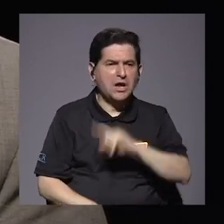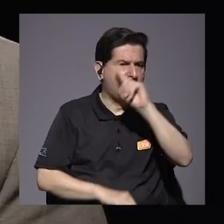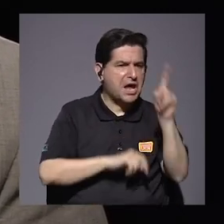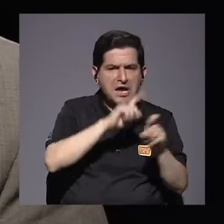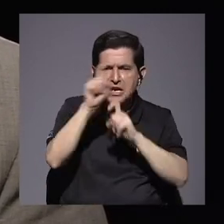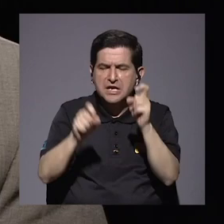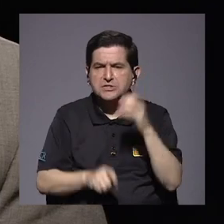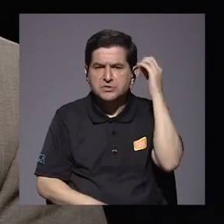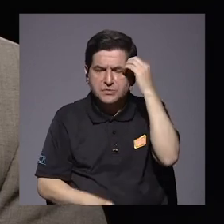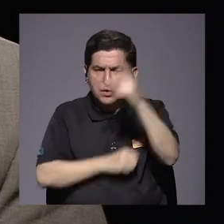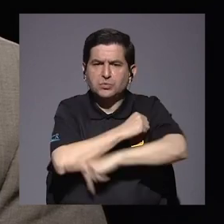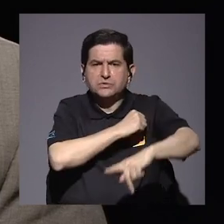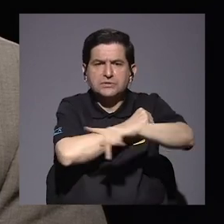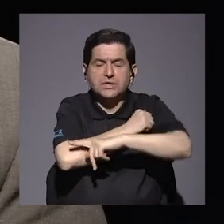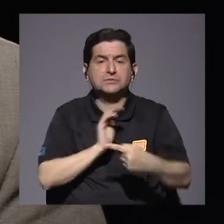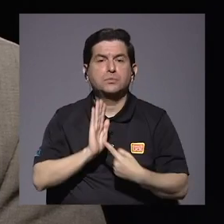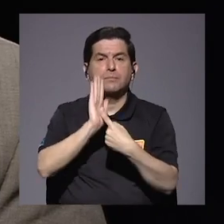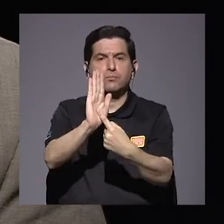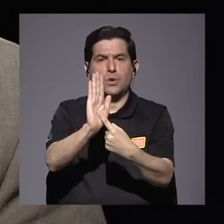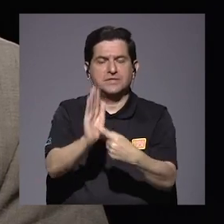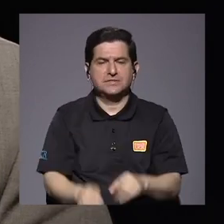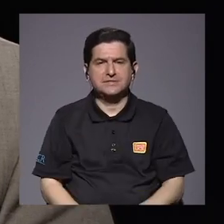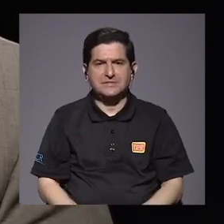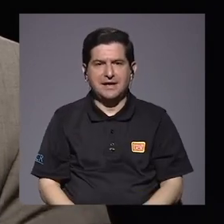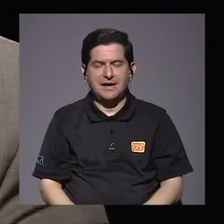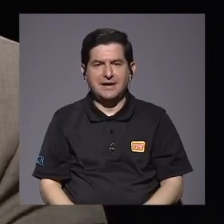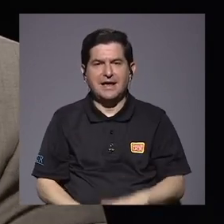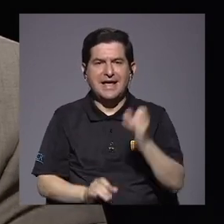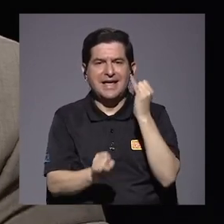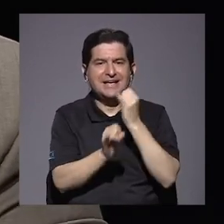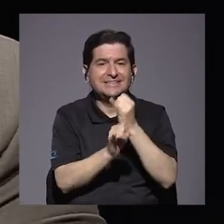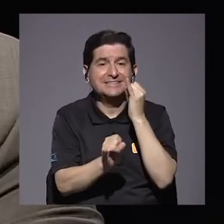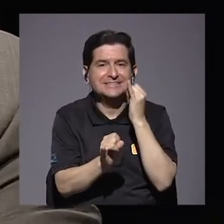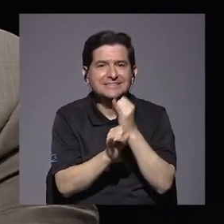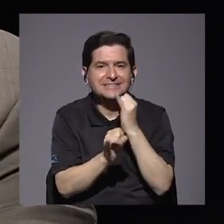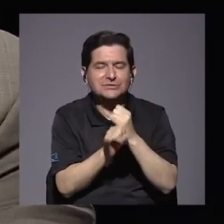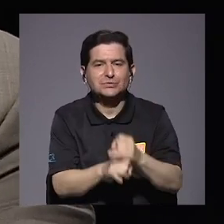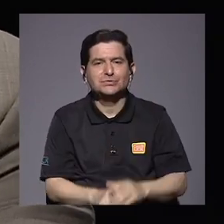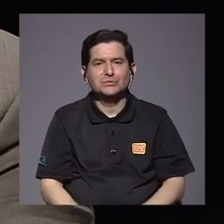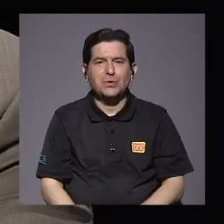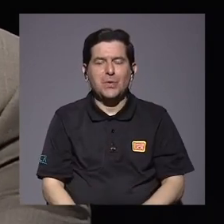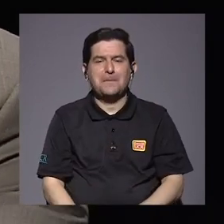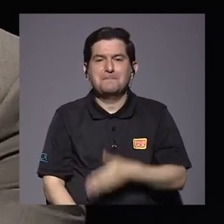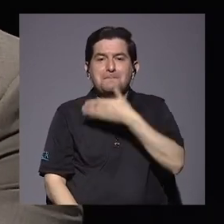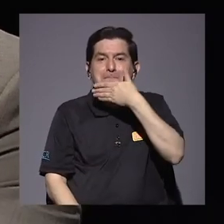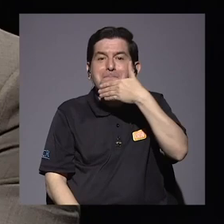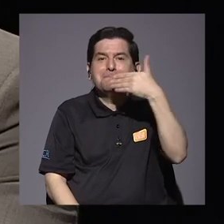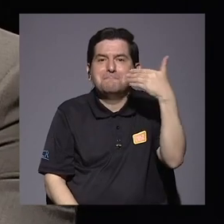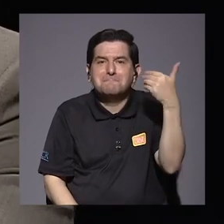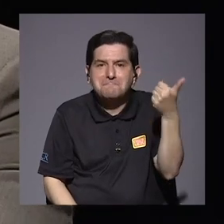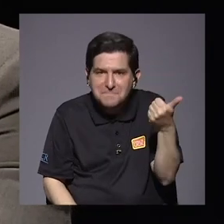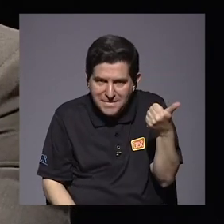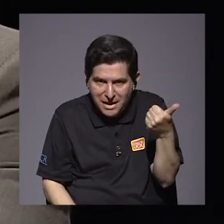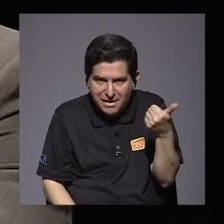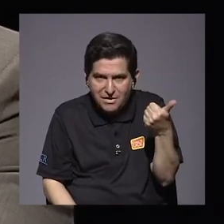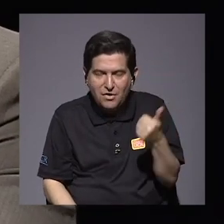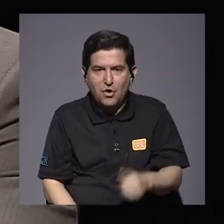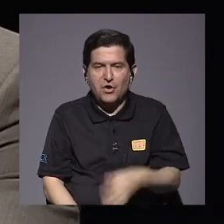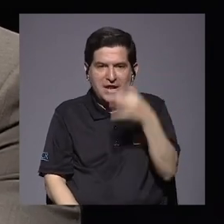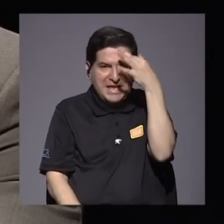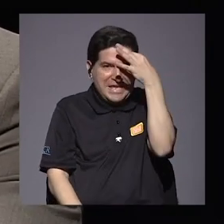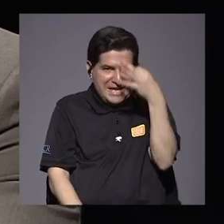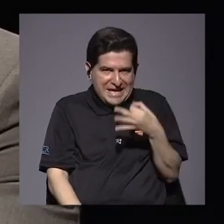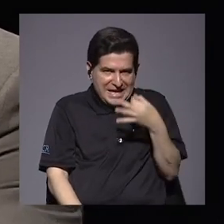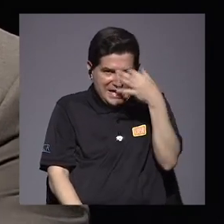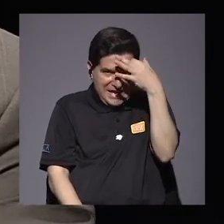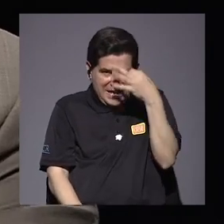de opinión que se hacen en el país indican es la institución que tiene mejor...